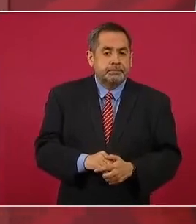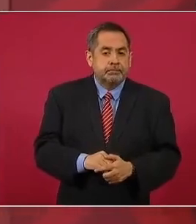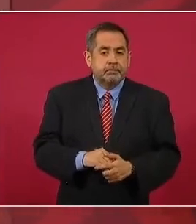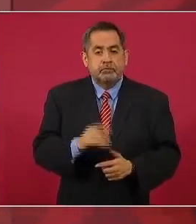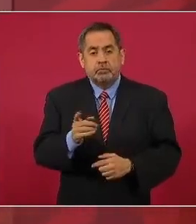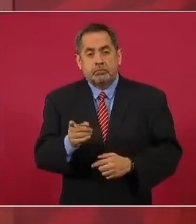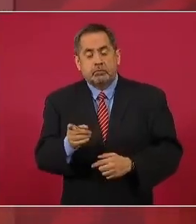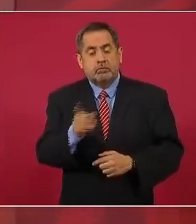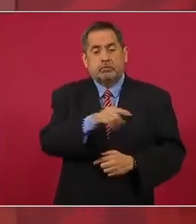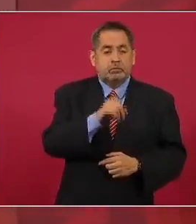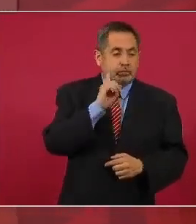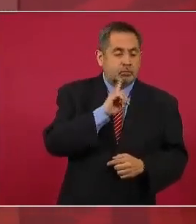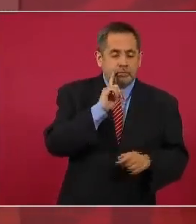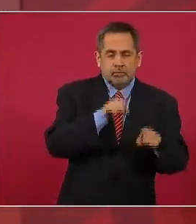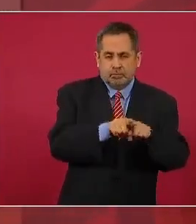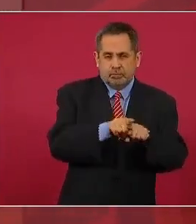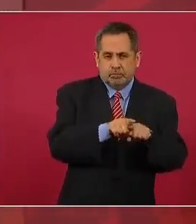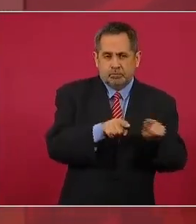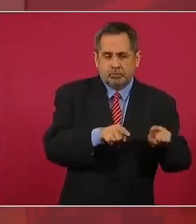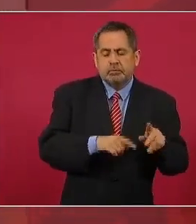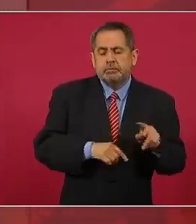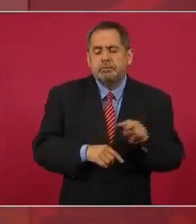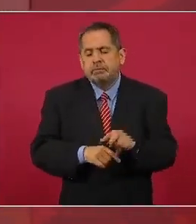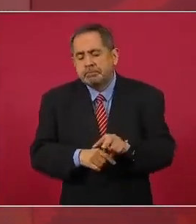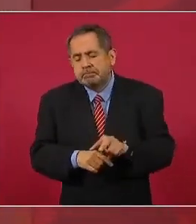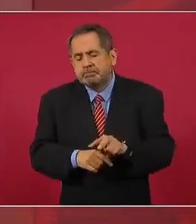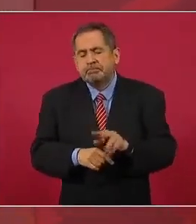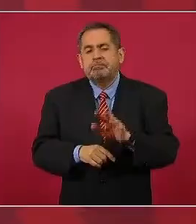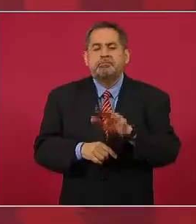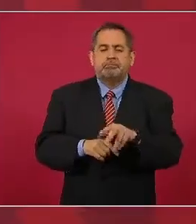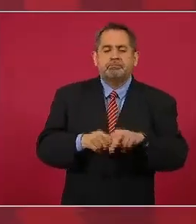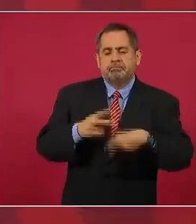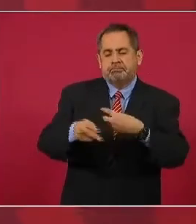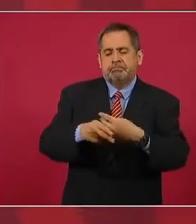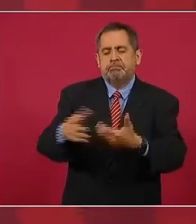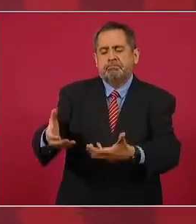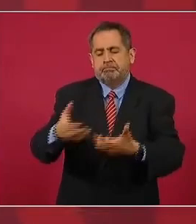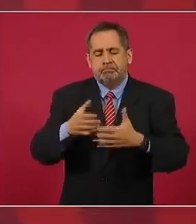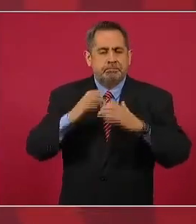su hermana fue la que fue por él.